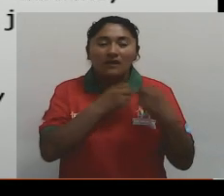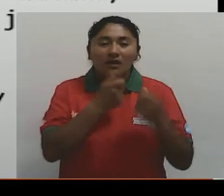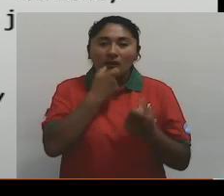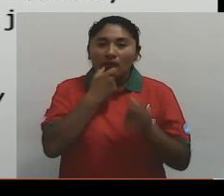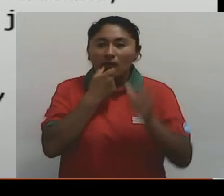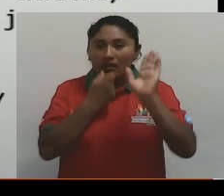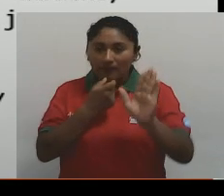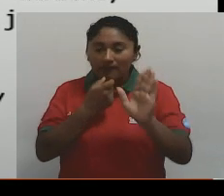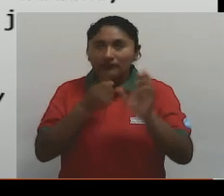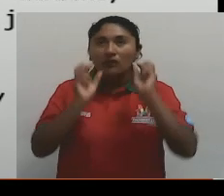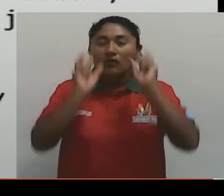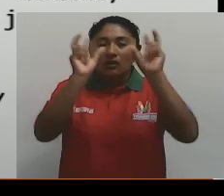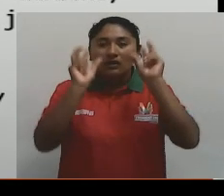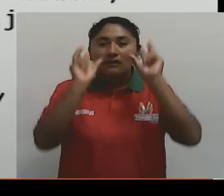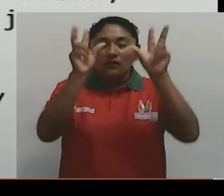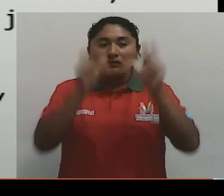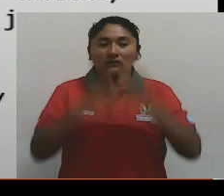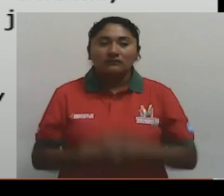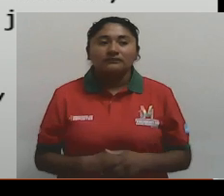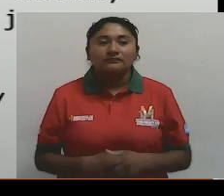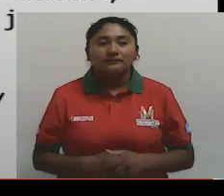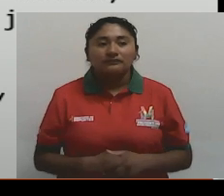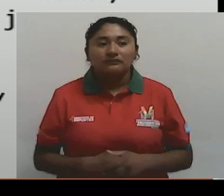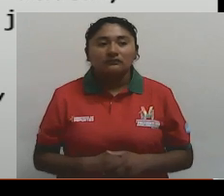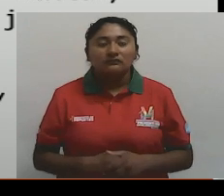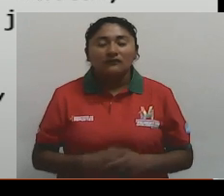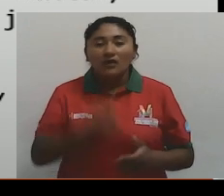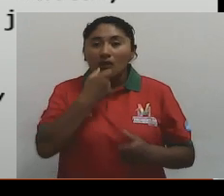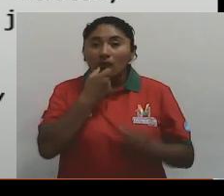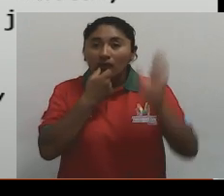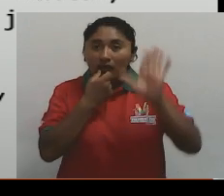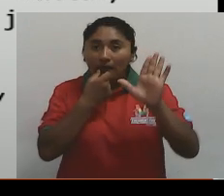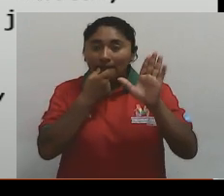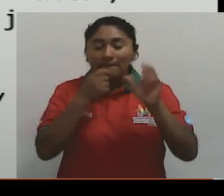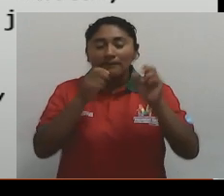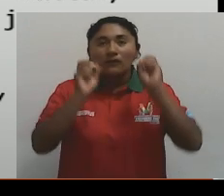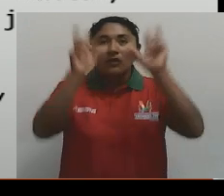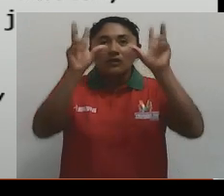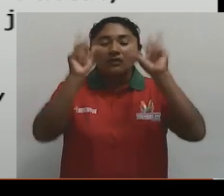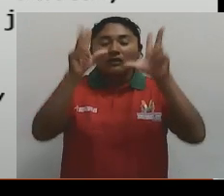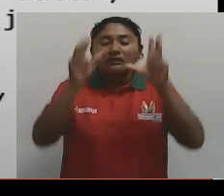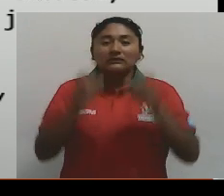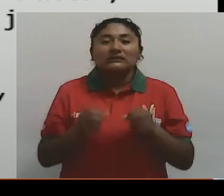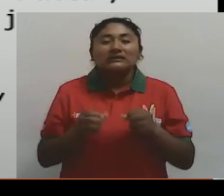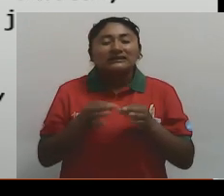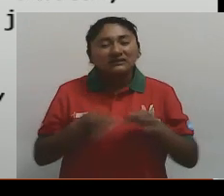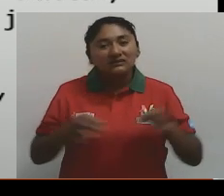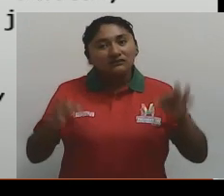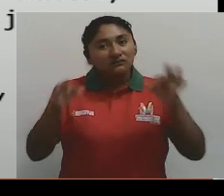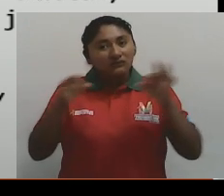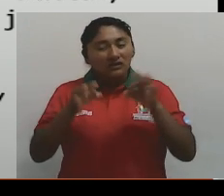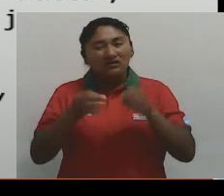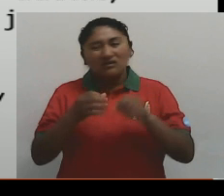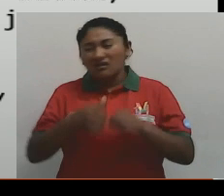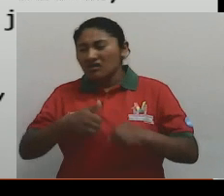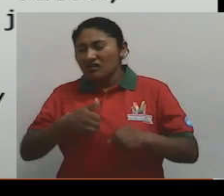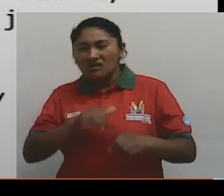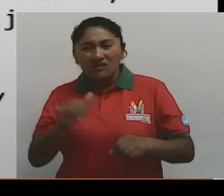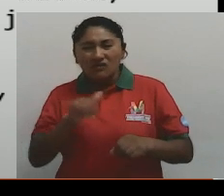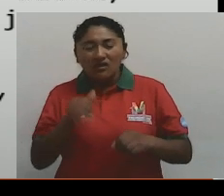El árbitro en el voleibol tiene un papel importantísimo, al igual que en las otras disciplinas